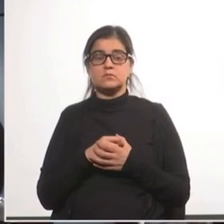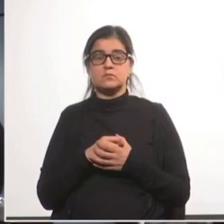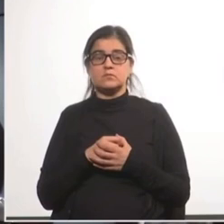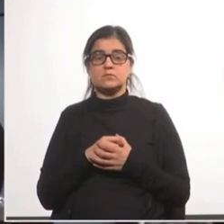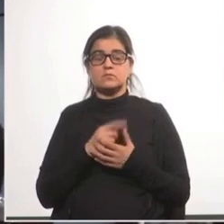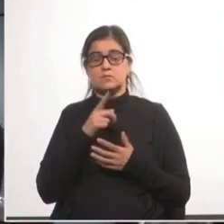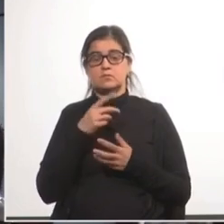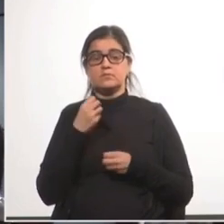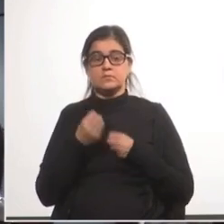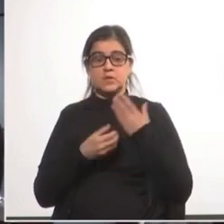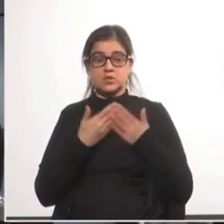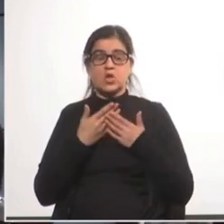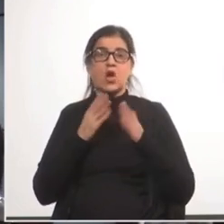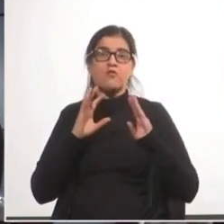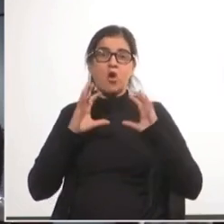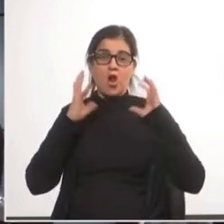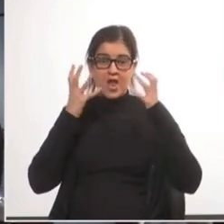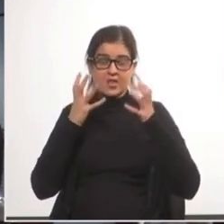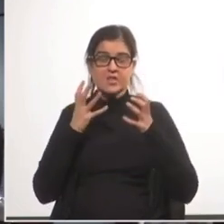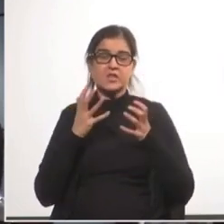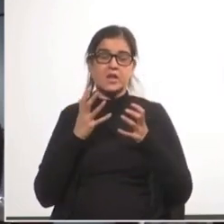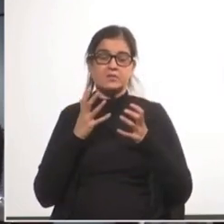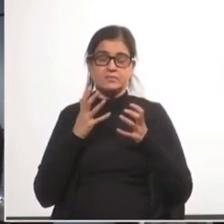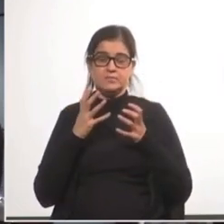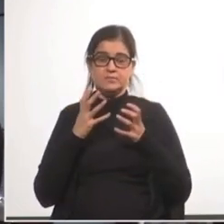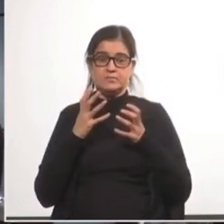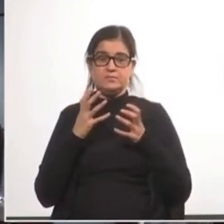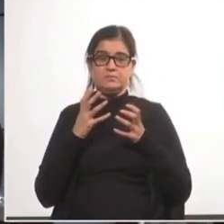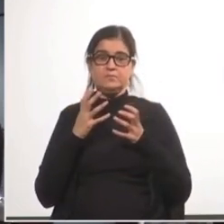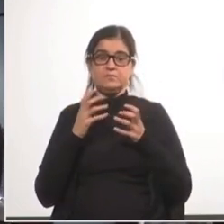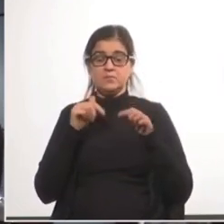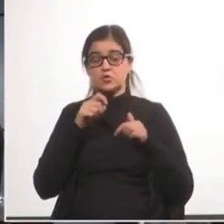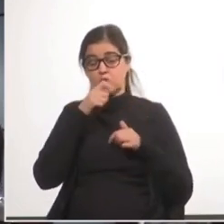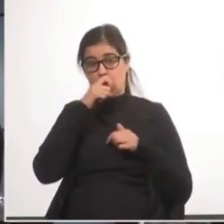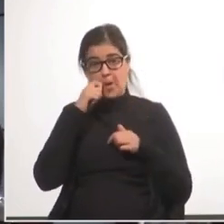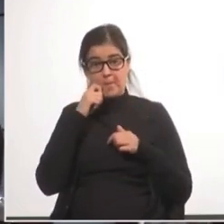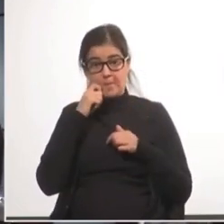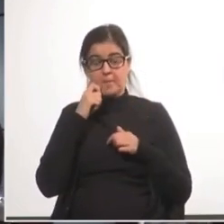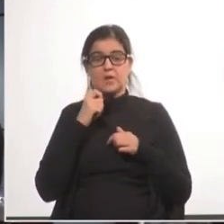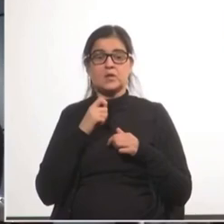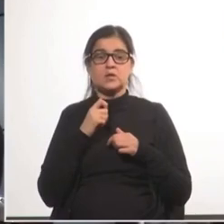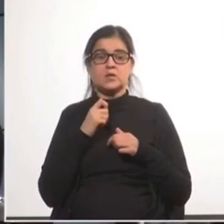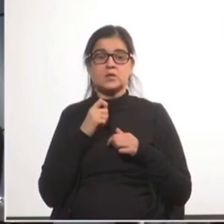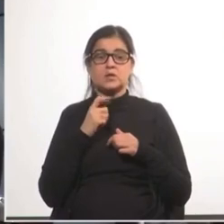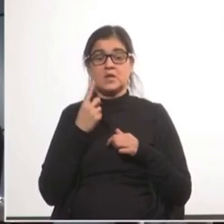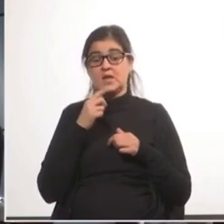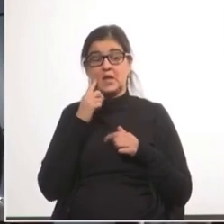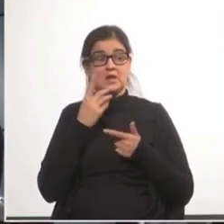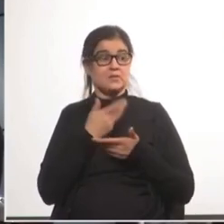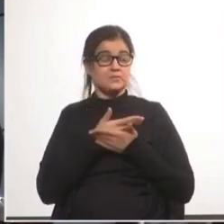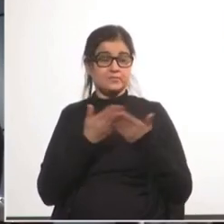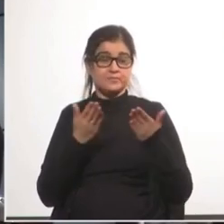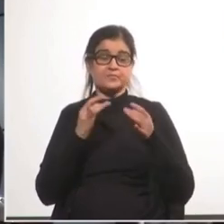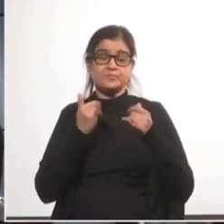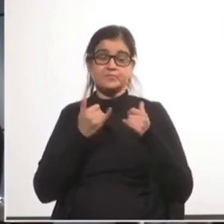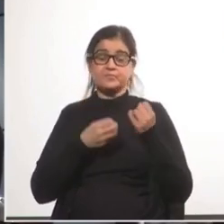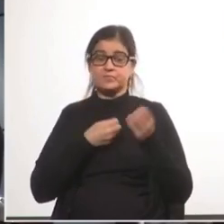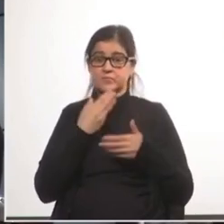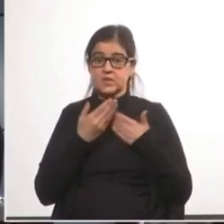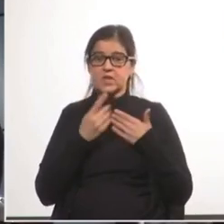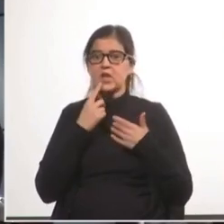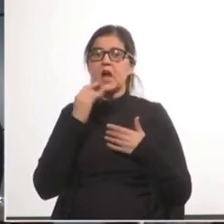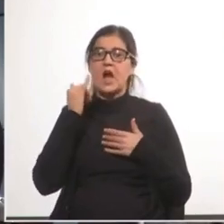esa expresión violenta de estos hombres que públicamente lo ha expresado,